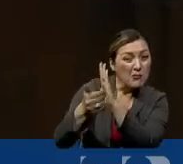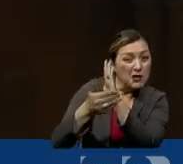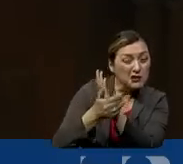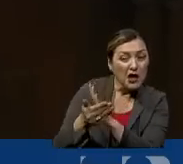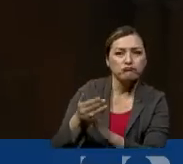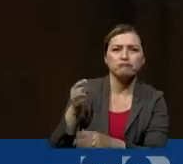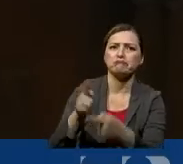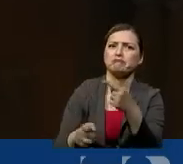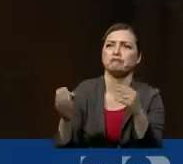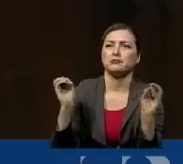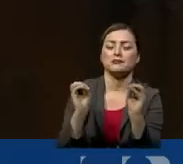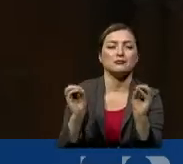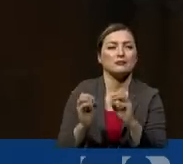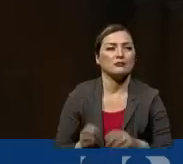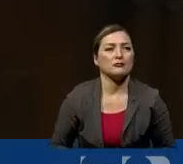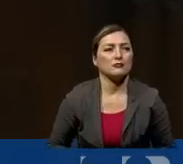capacidad